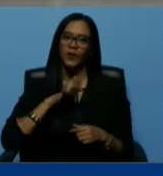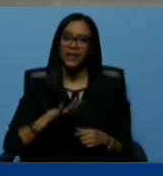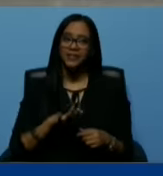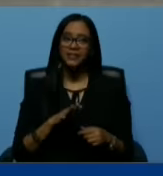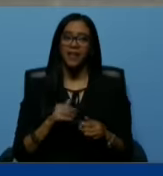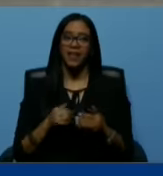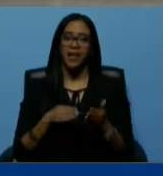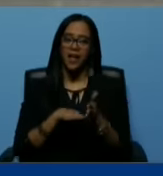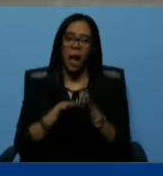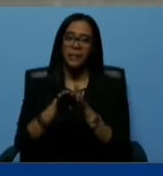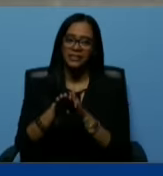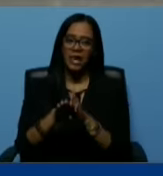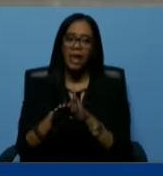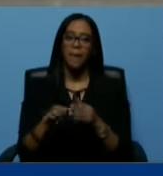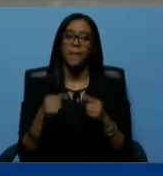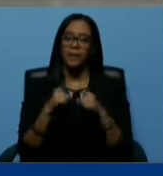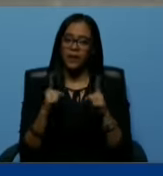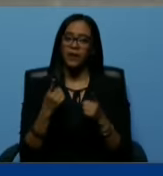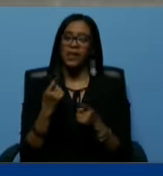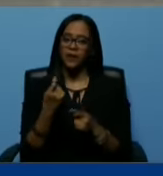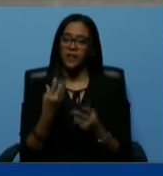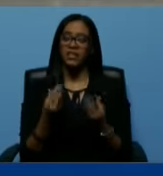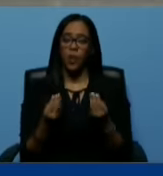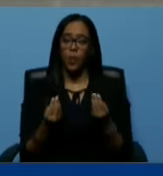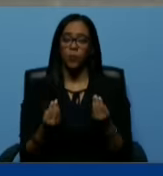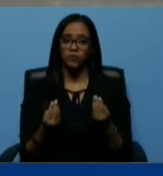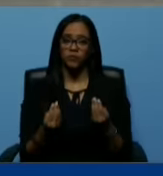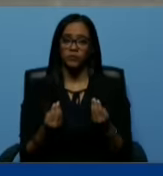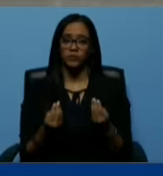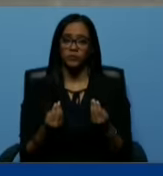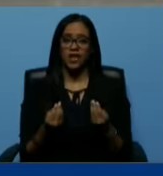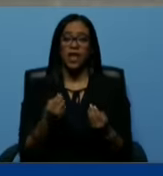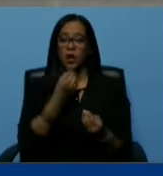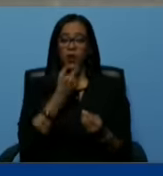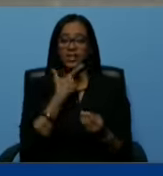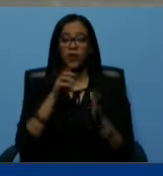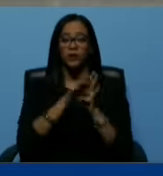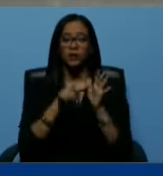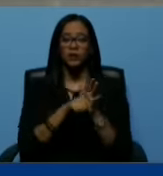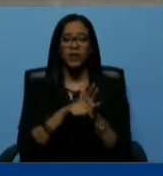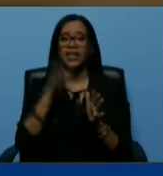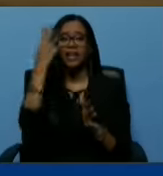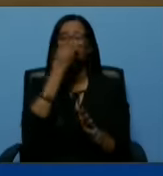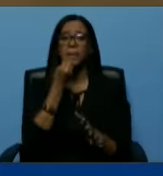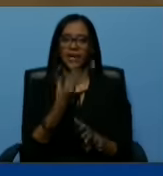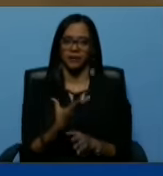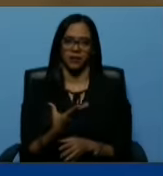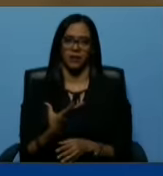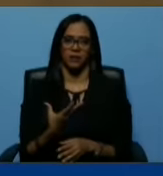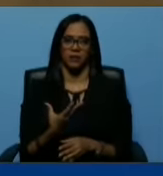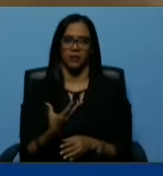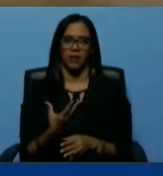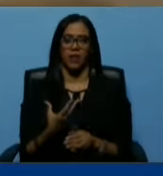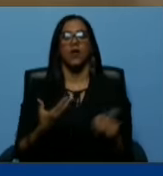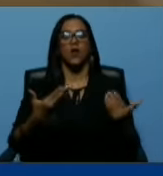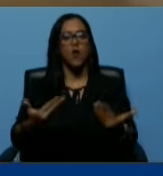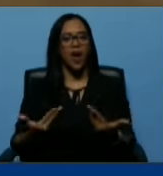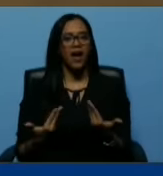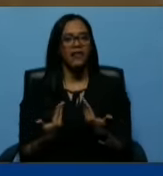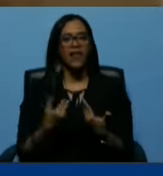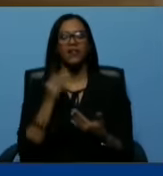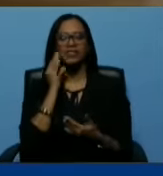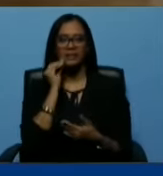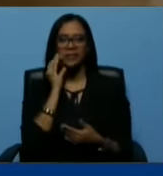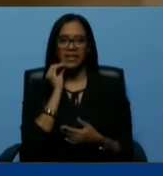de construcción, pero que le falta mucho todavía. Lo bonito de la Constitución es que es bella. Es que nos ha dado grandes